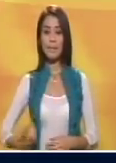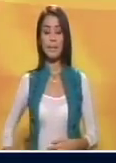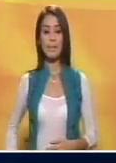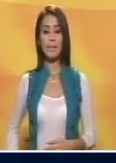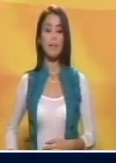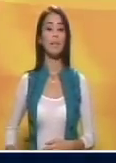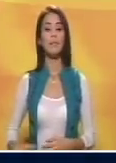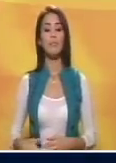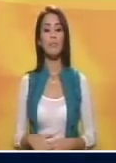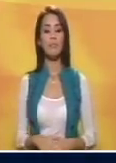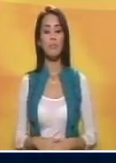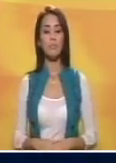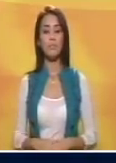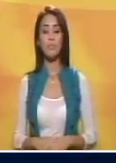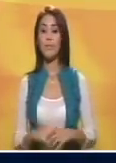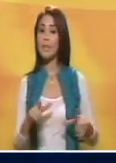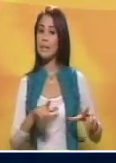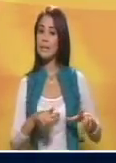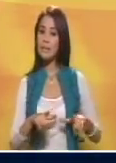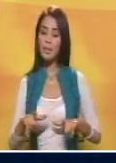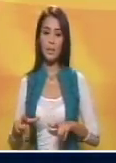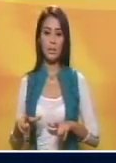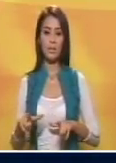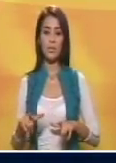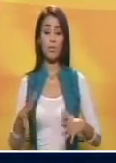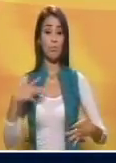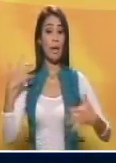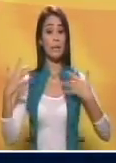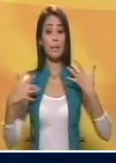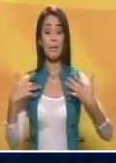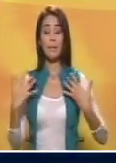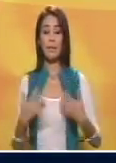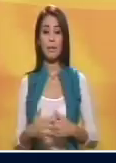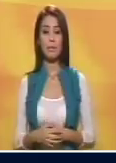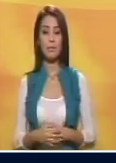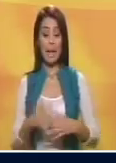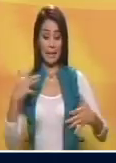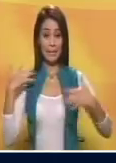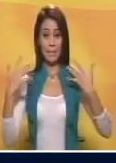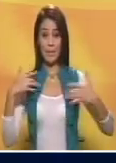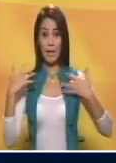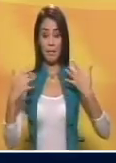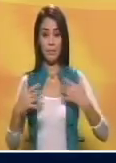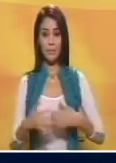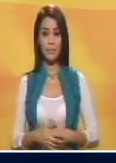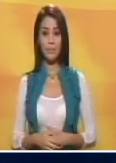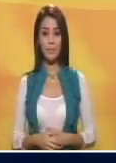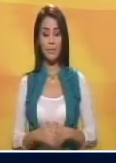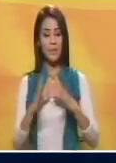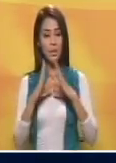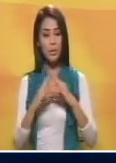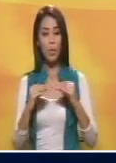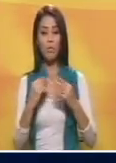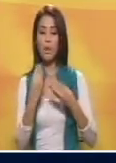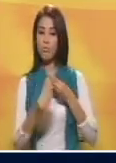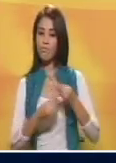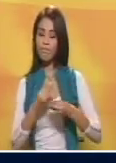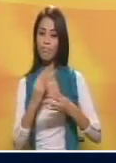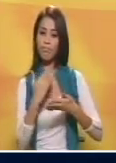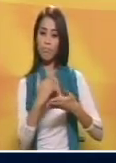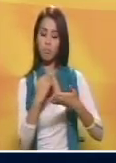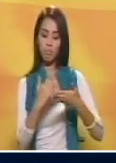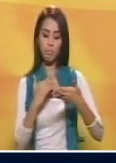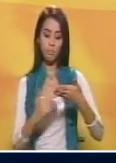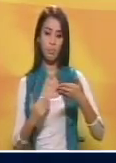ya hemos tomado las actividades, las suficientes actividades ya realizadas y